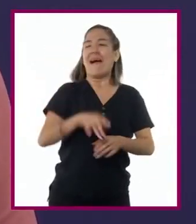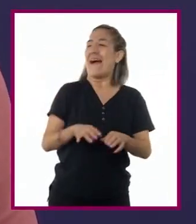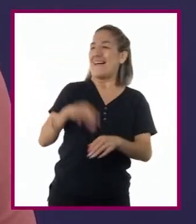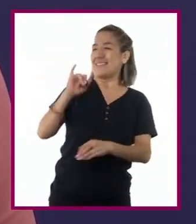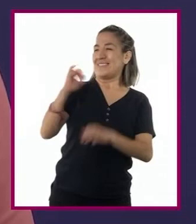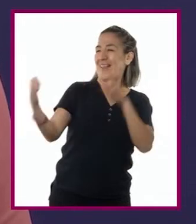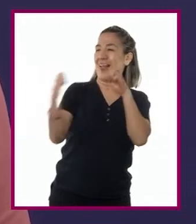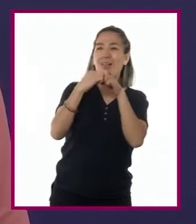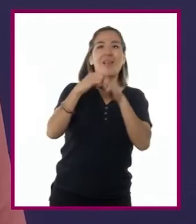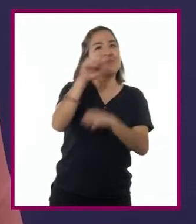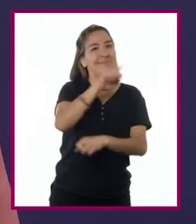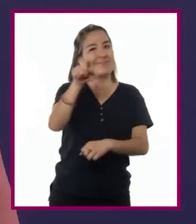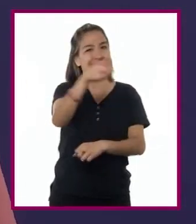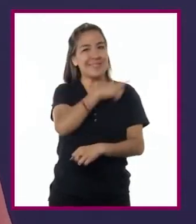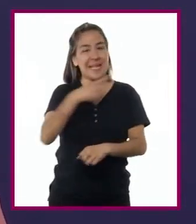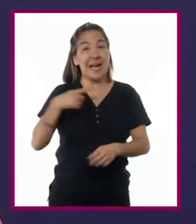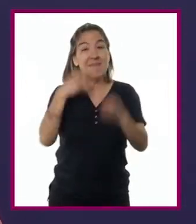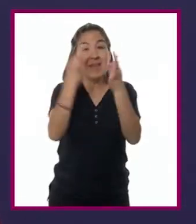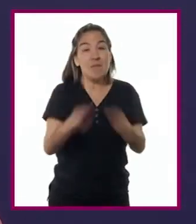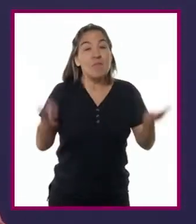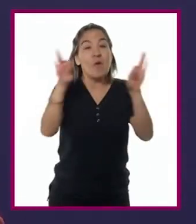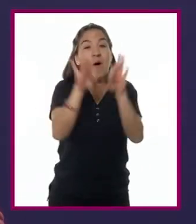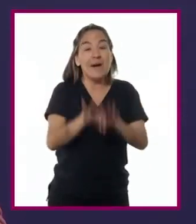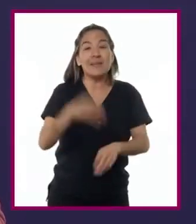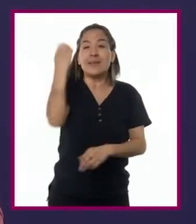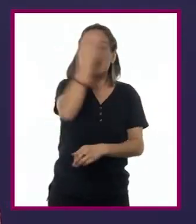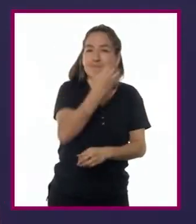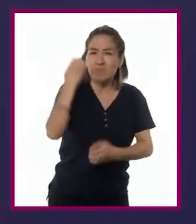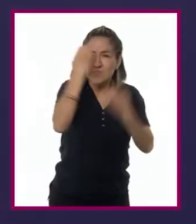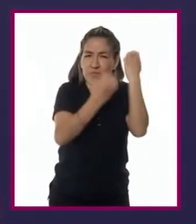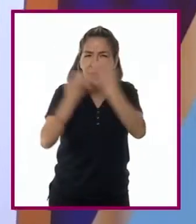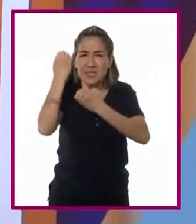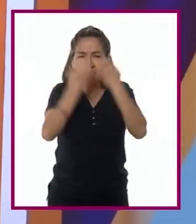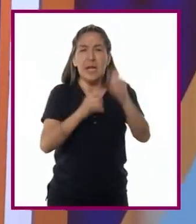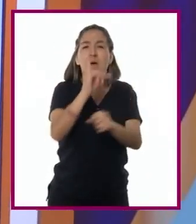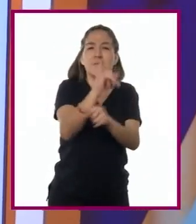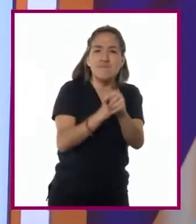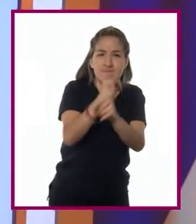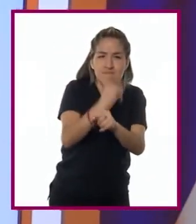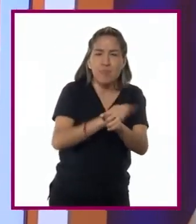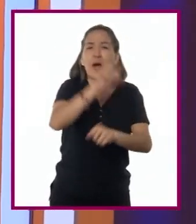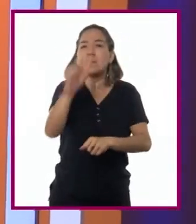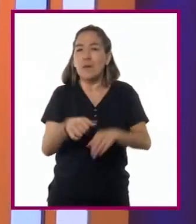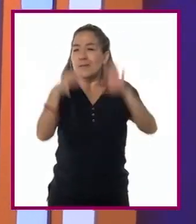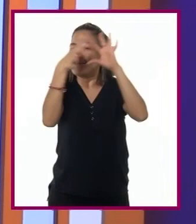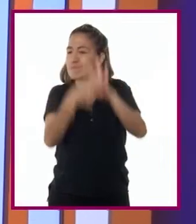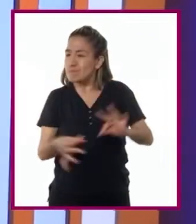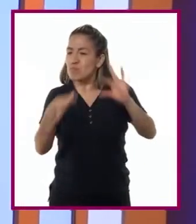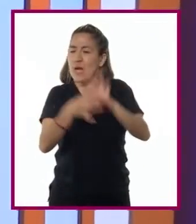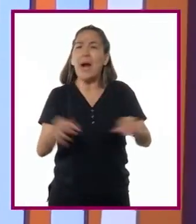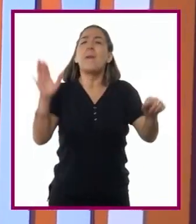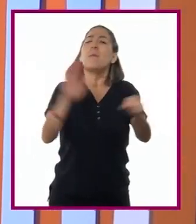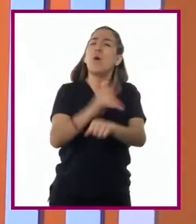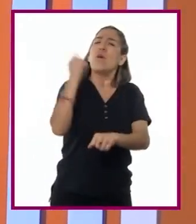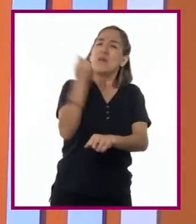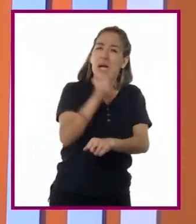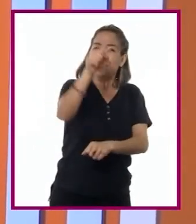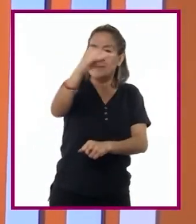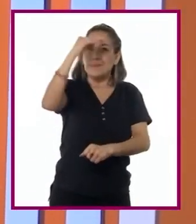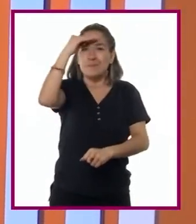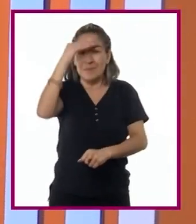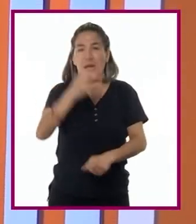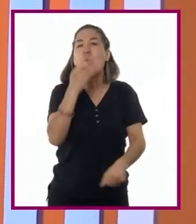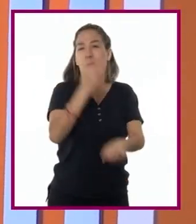es importante investigar, analizar y argumentar. Veamos otro caso que se ha hecho muy popular